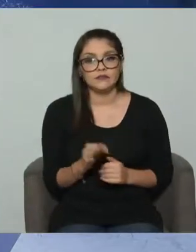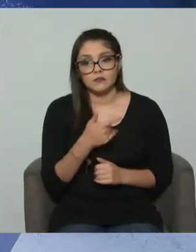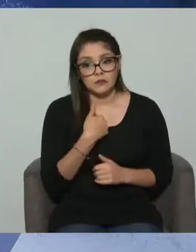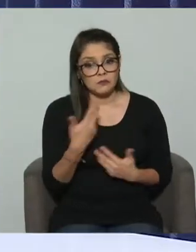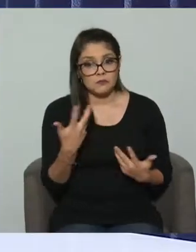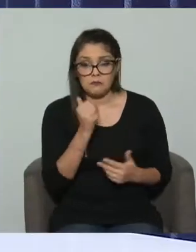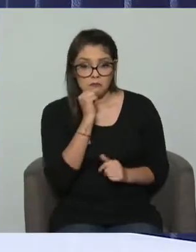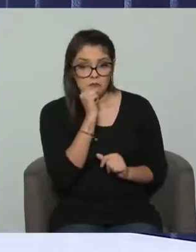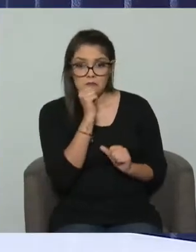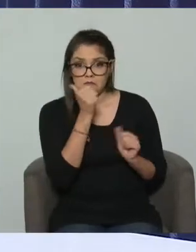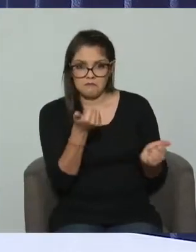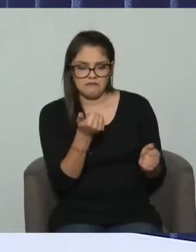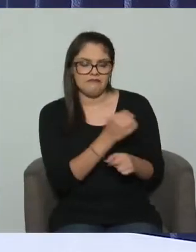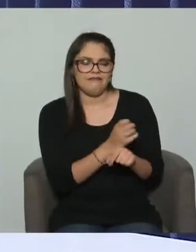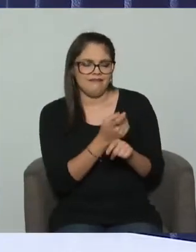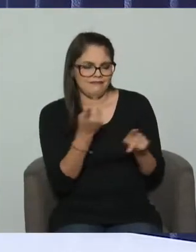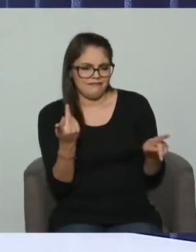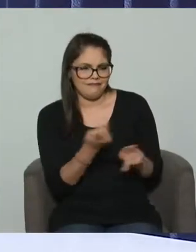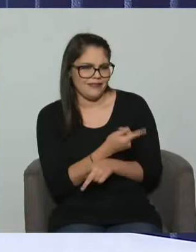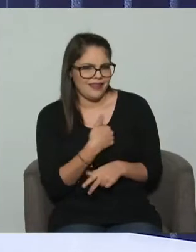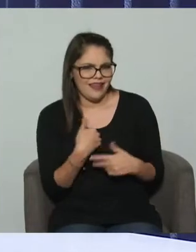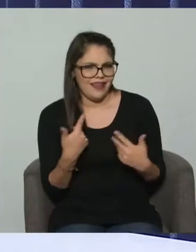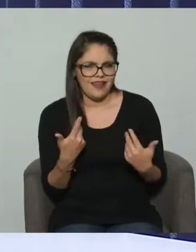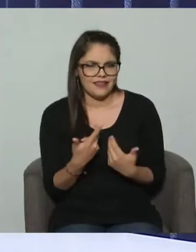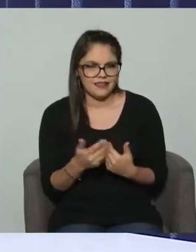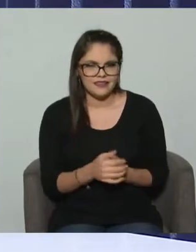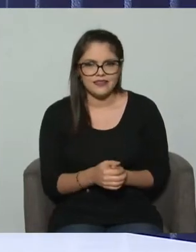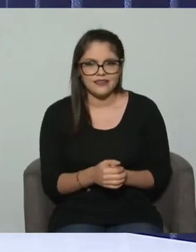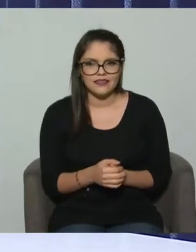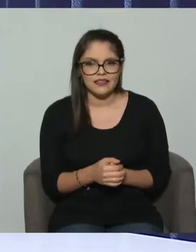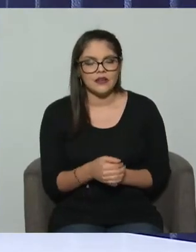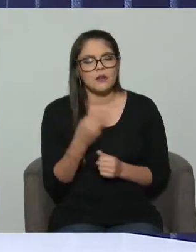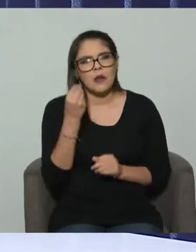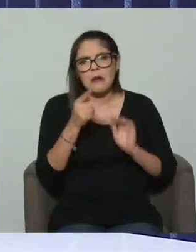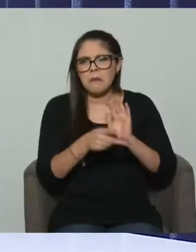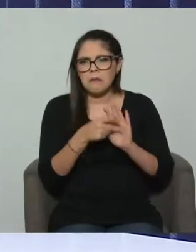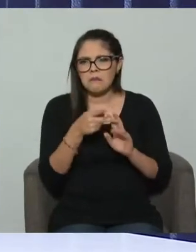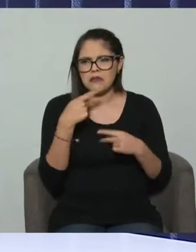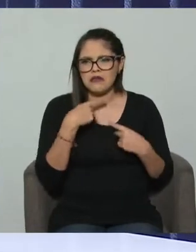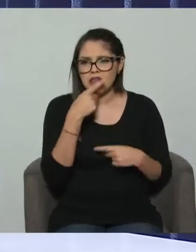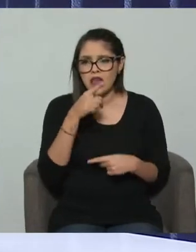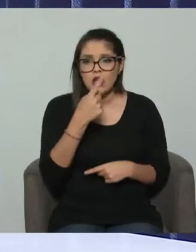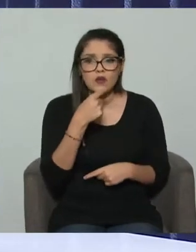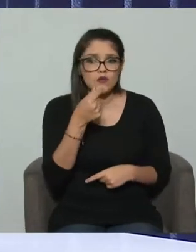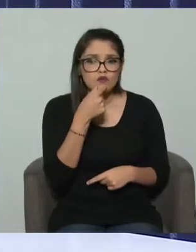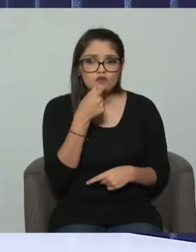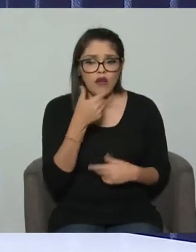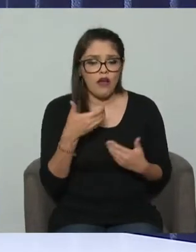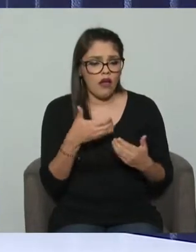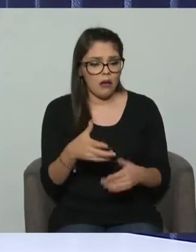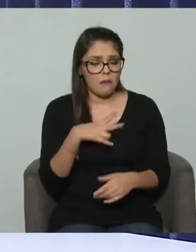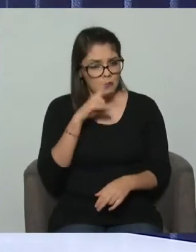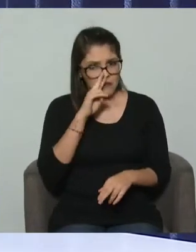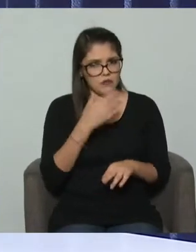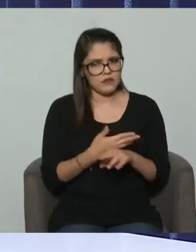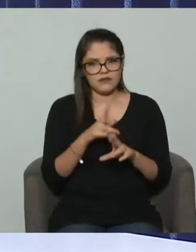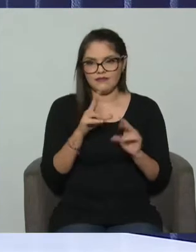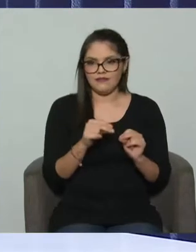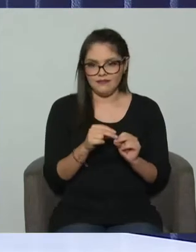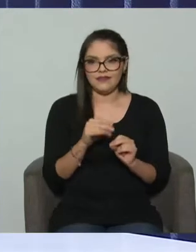involucramos todos, pues entonces, ¿qué clase de sociedad tenemos? Muchas personas dicen, es que los niños de la calle no son mi responsabilidad. Sí. Claro que es